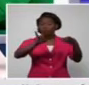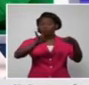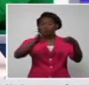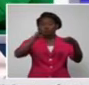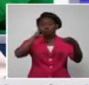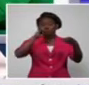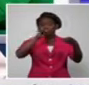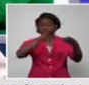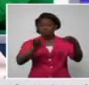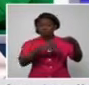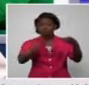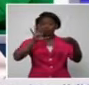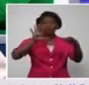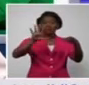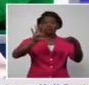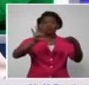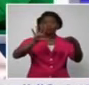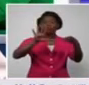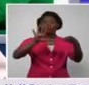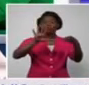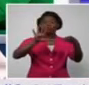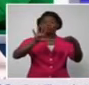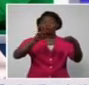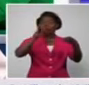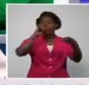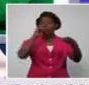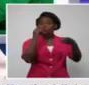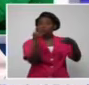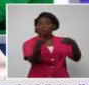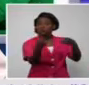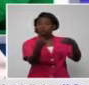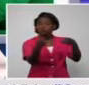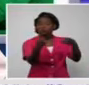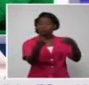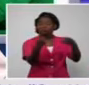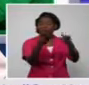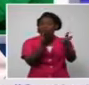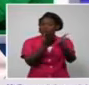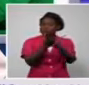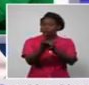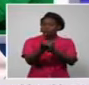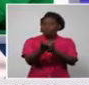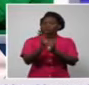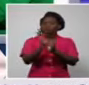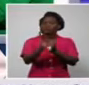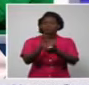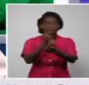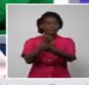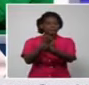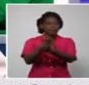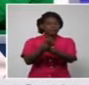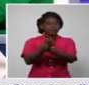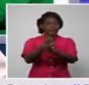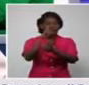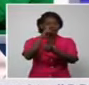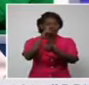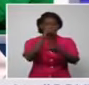año. Seguimos con riesgos muy elevados,